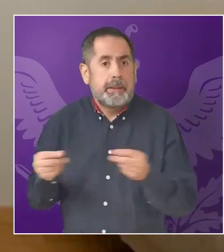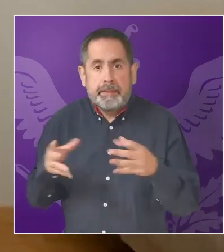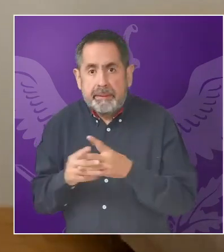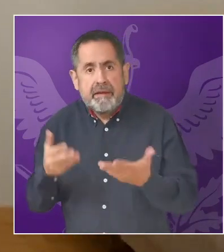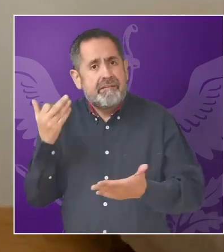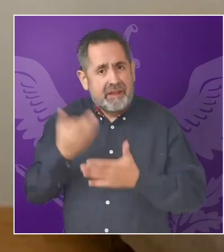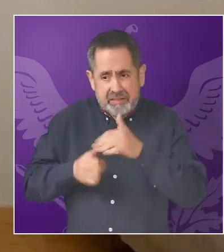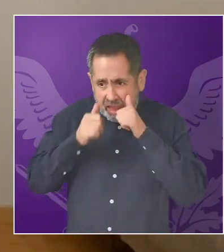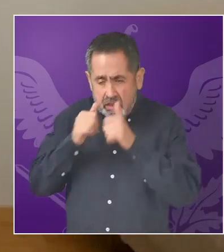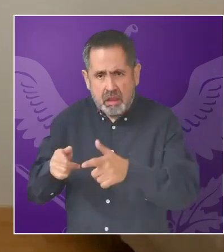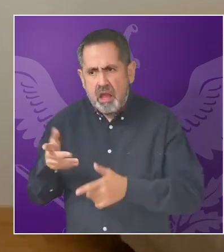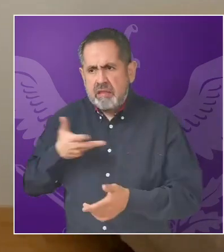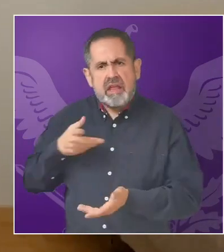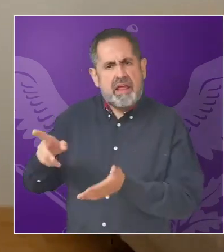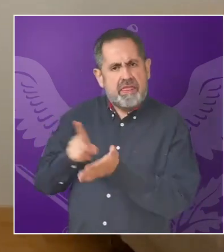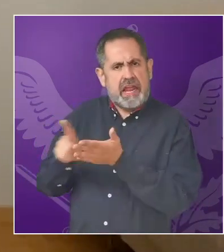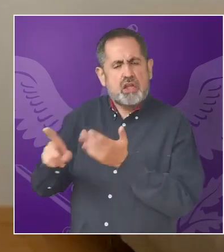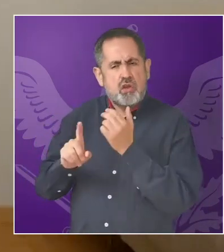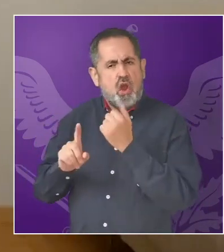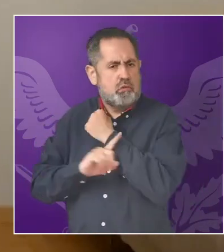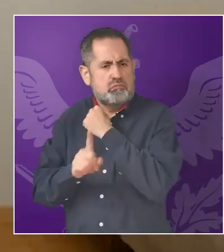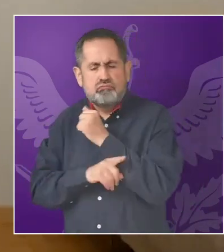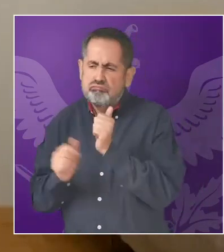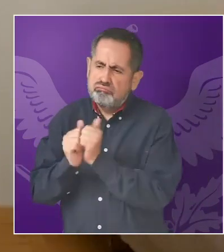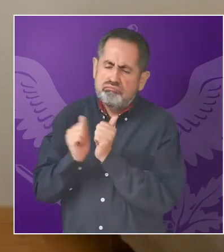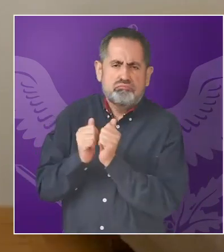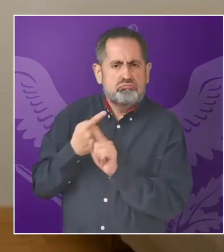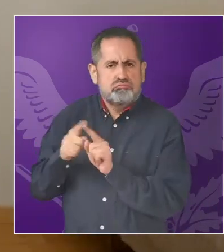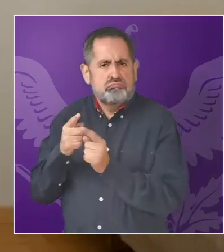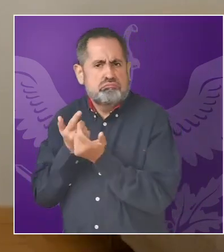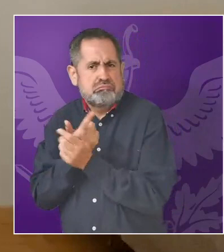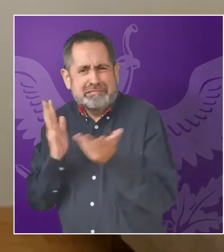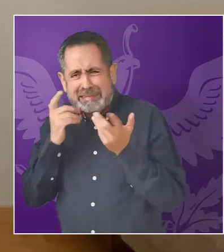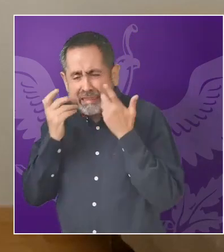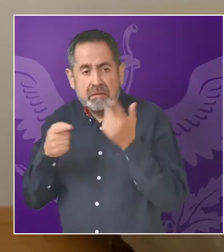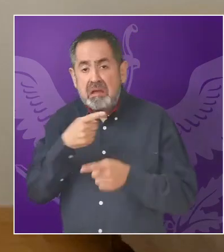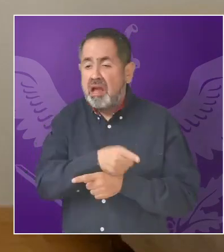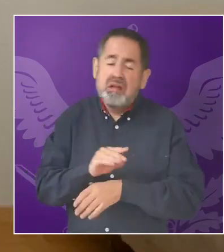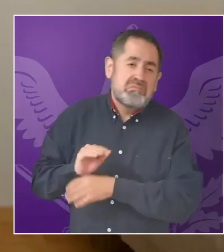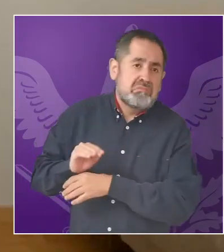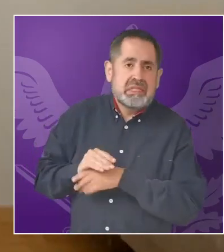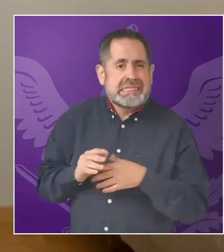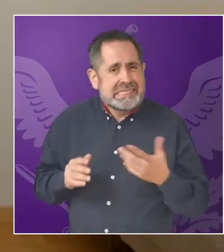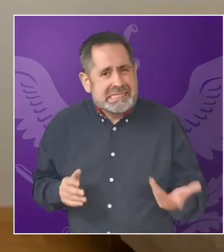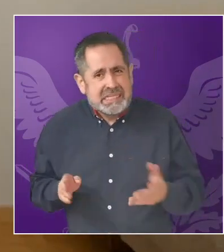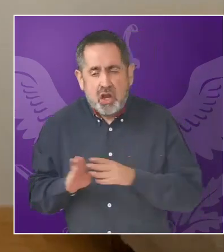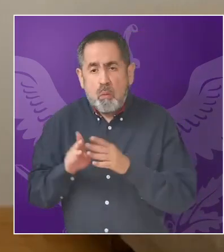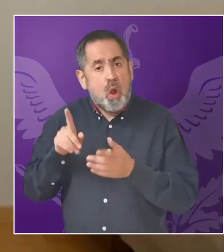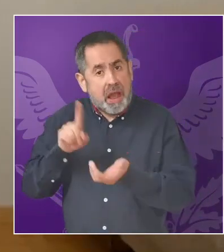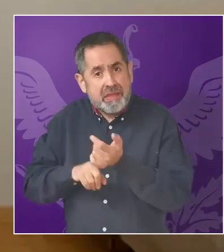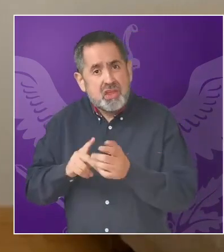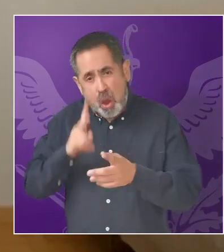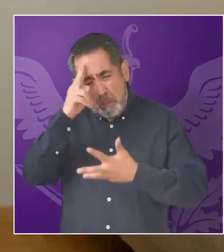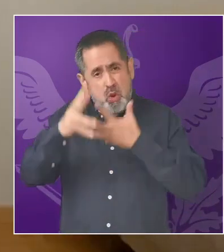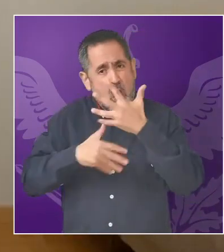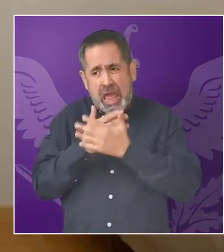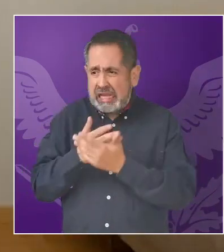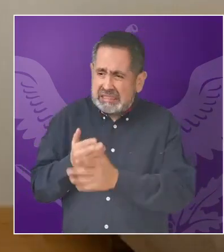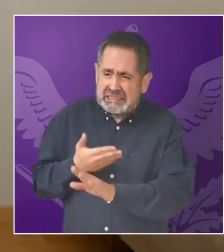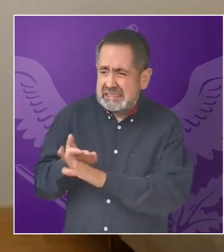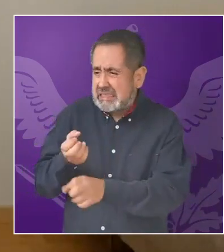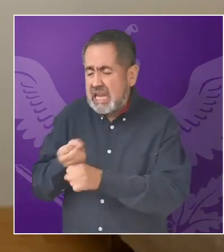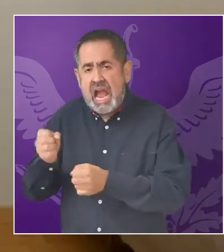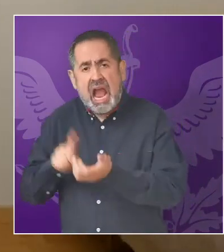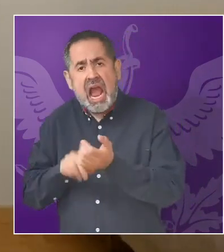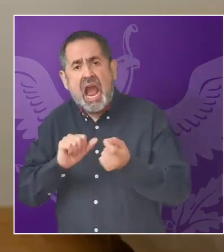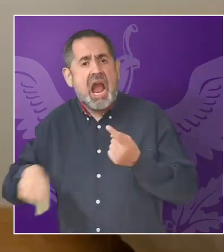de acceso a derechos sexuales y a justicia reproductiva, mientras no atienda la violencia de género, la violencia